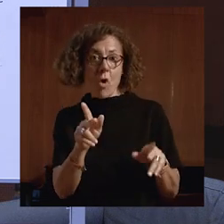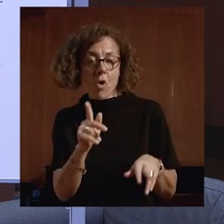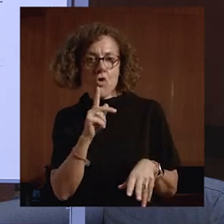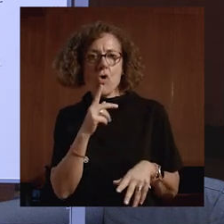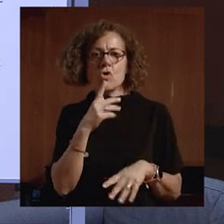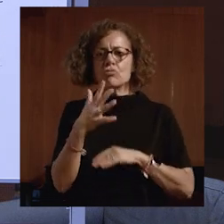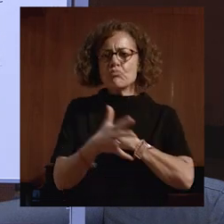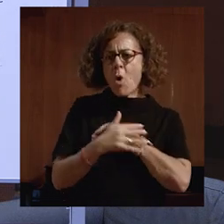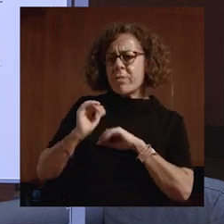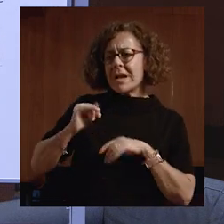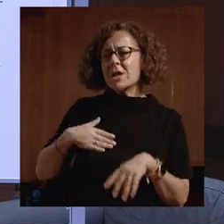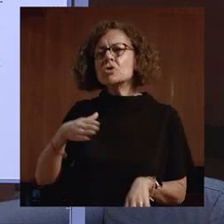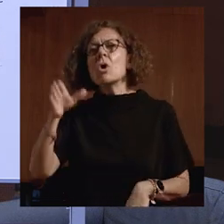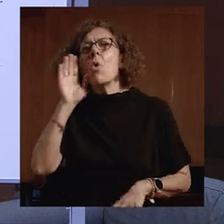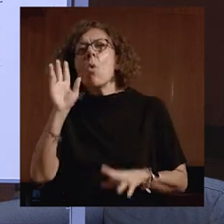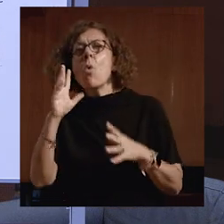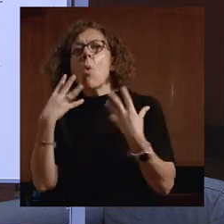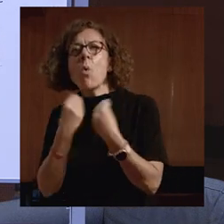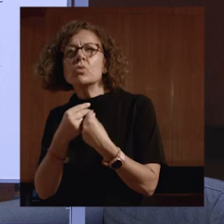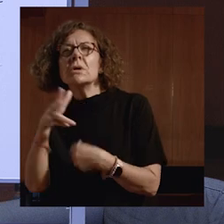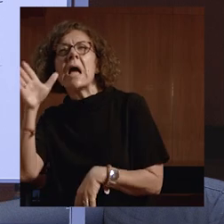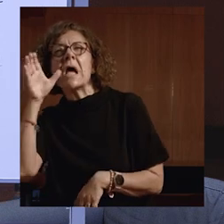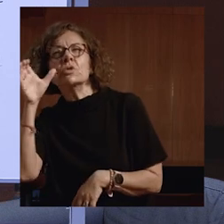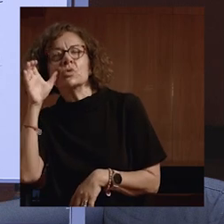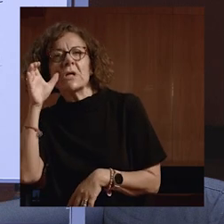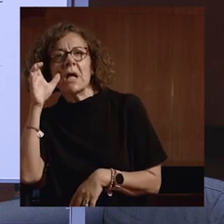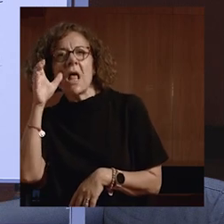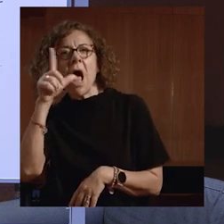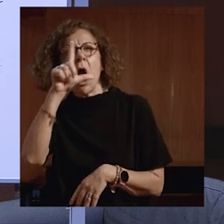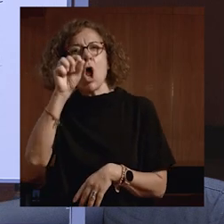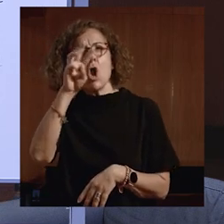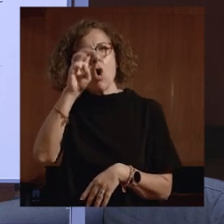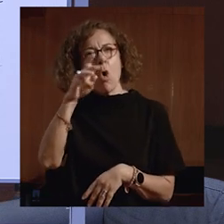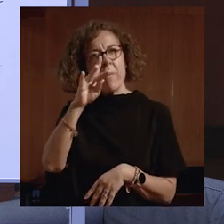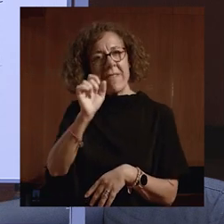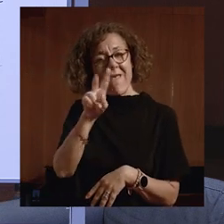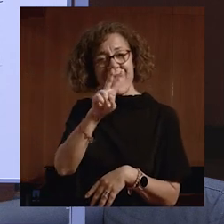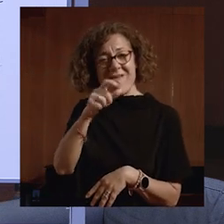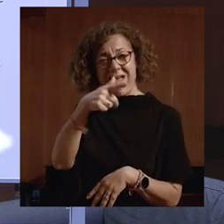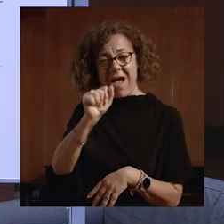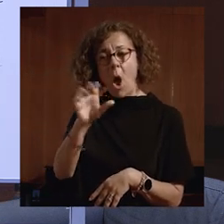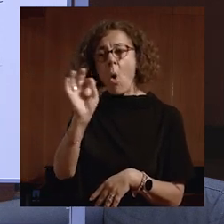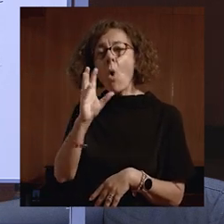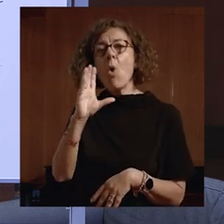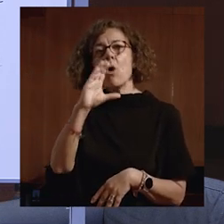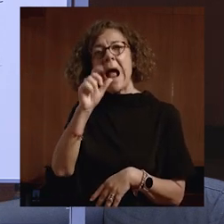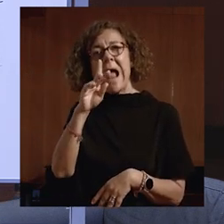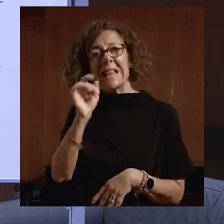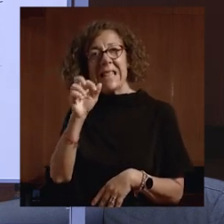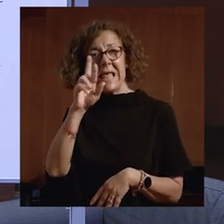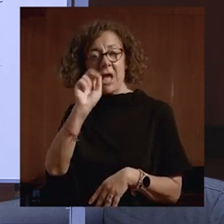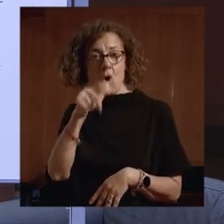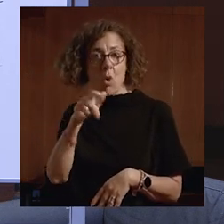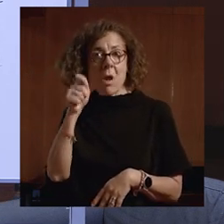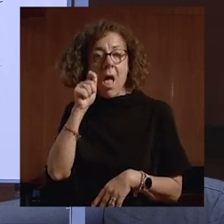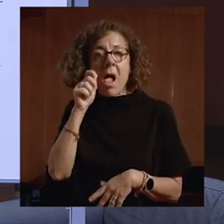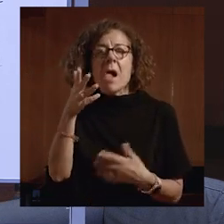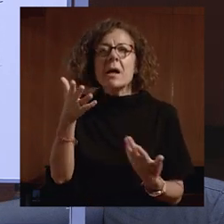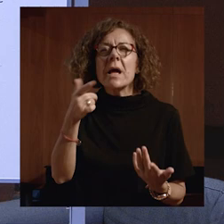se juntaban para escuchar juntos, pero no mezclados, a Lope de Vega, a Calderón de la Barca. Y dices, madre mía, ¿dónde ha quedado